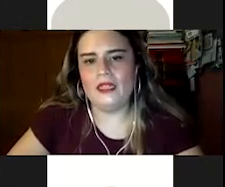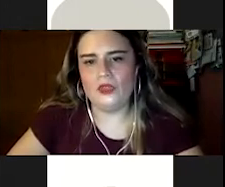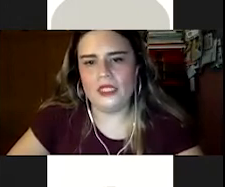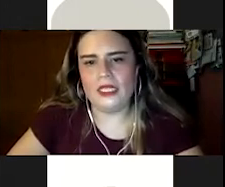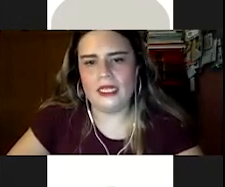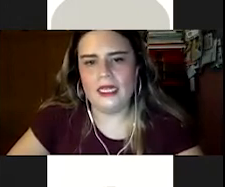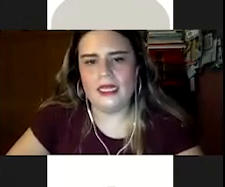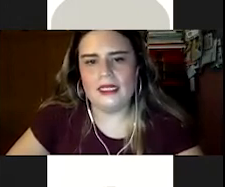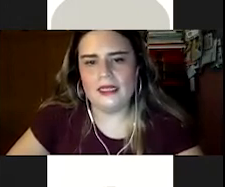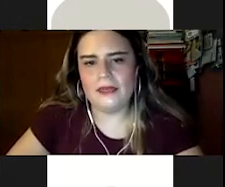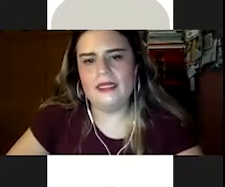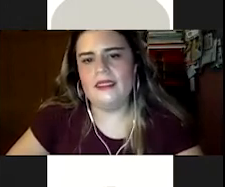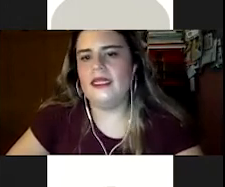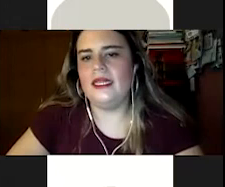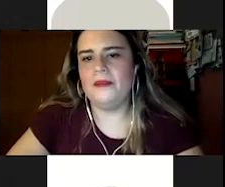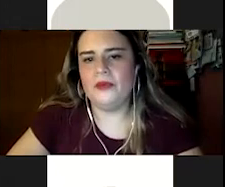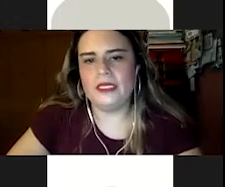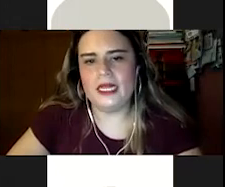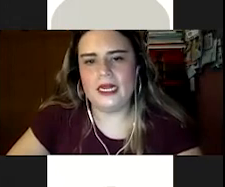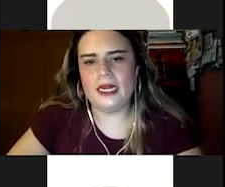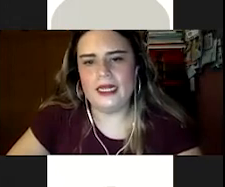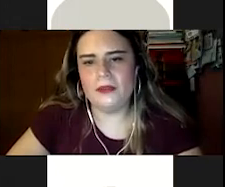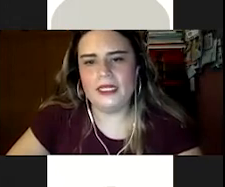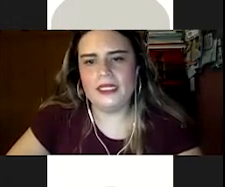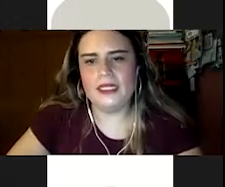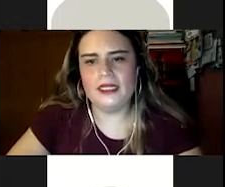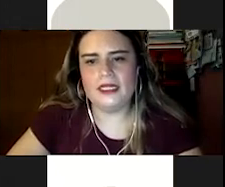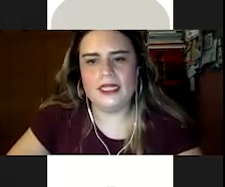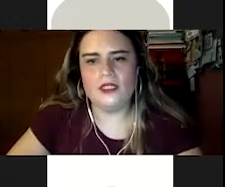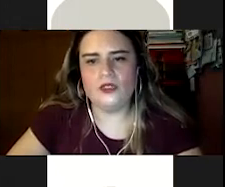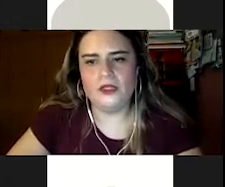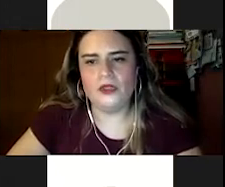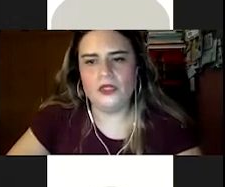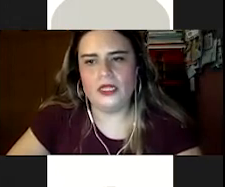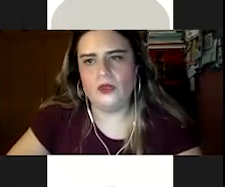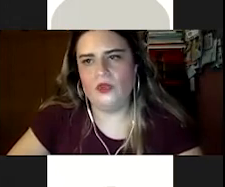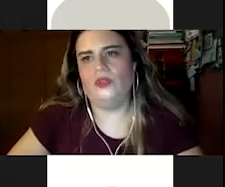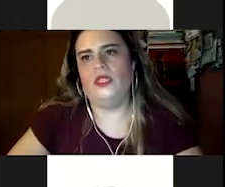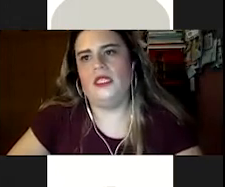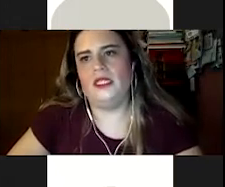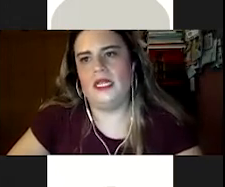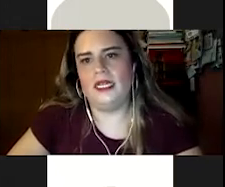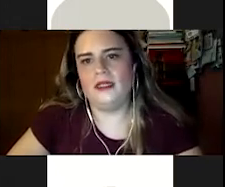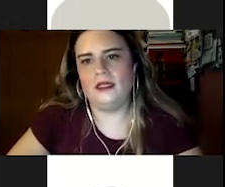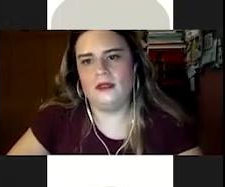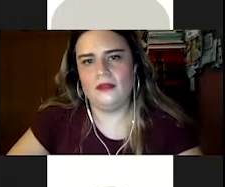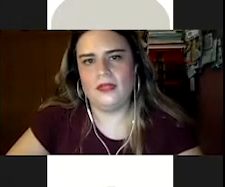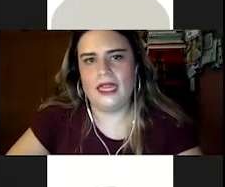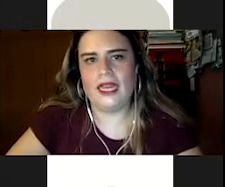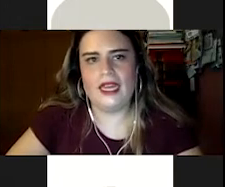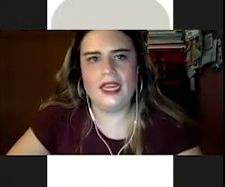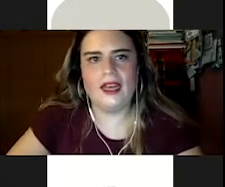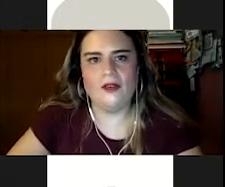la sociedad civil, se tiene que aprovechar la experiencia y estrategias de obtención de recursos de dichas alianzas.